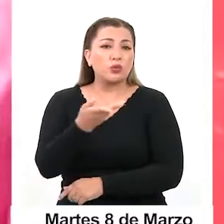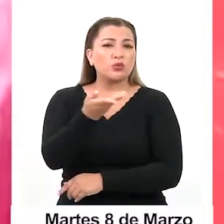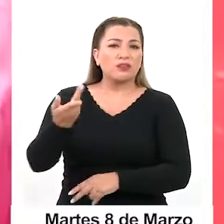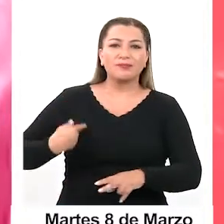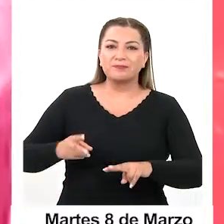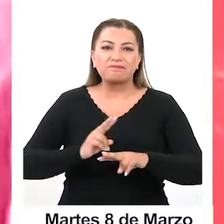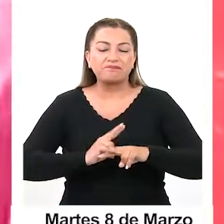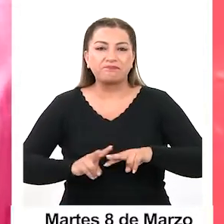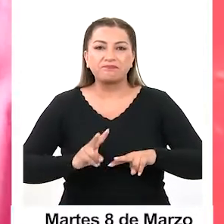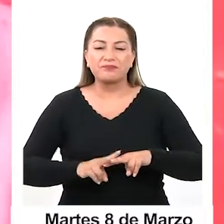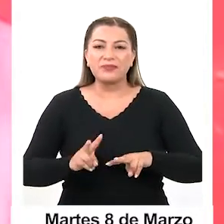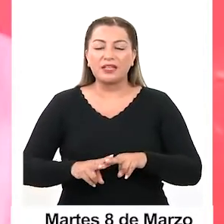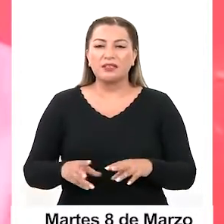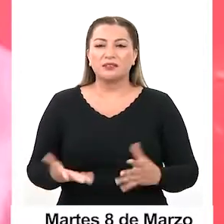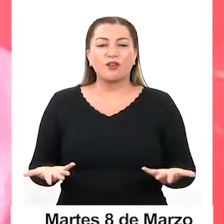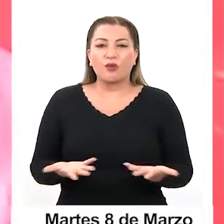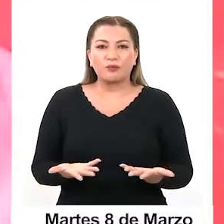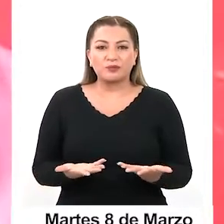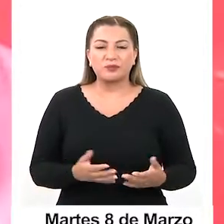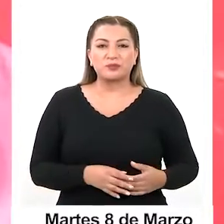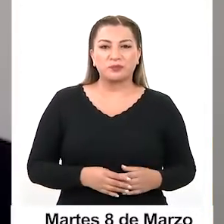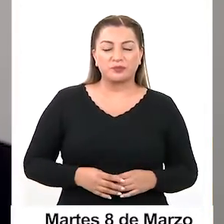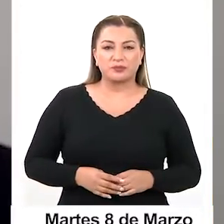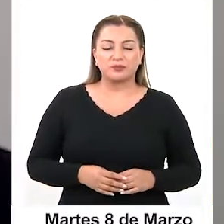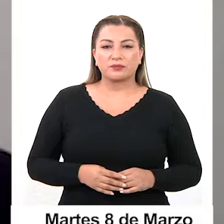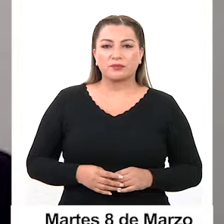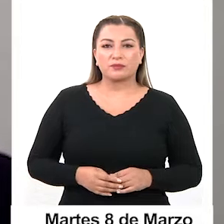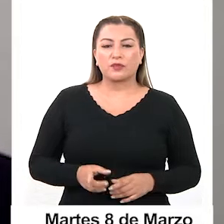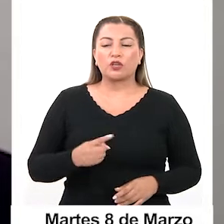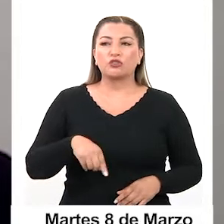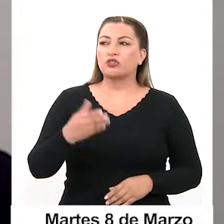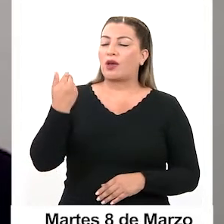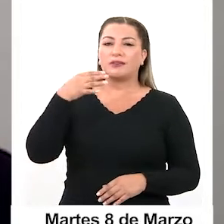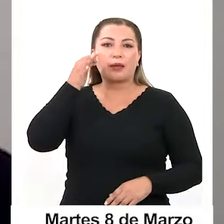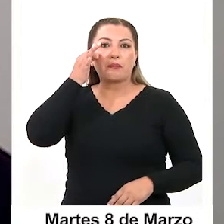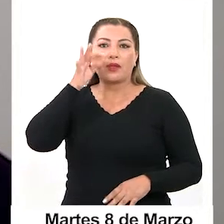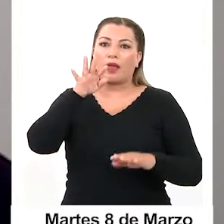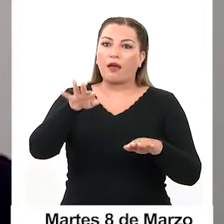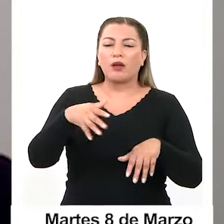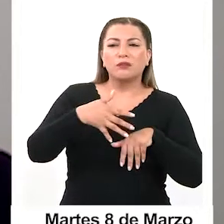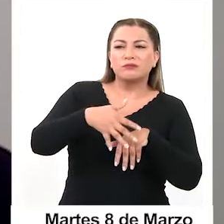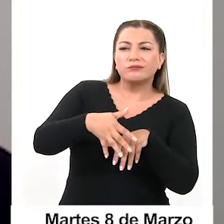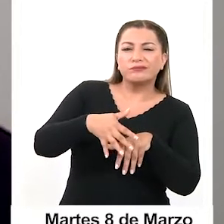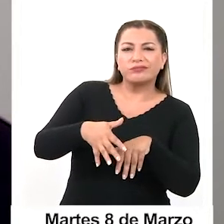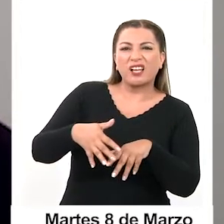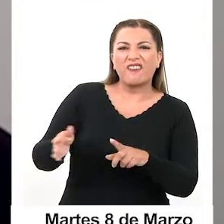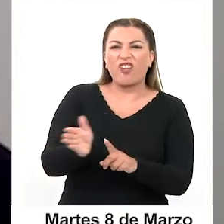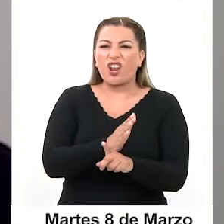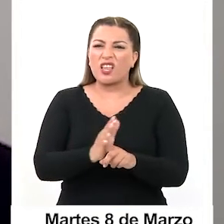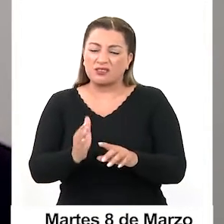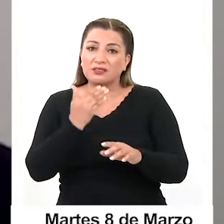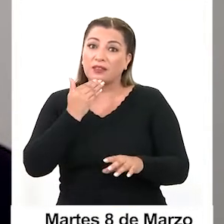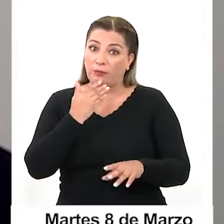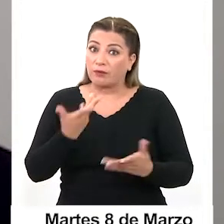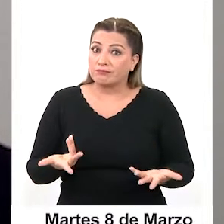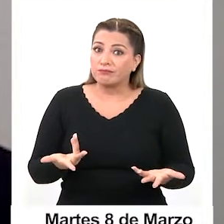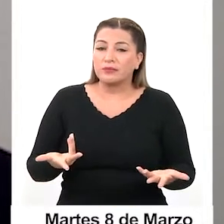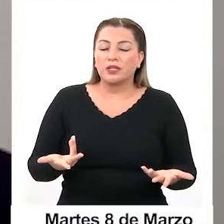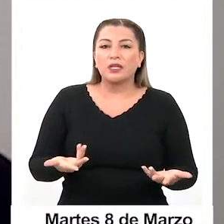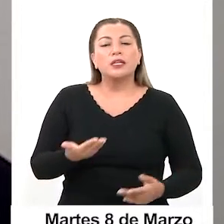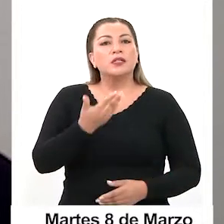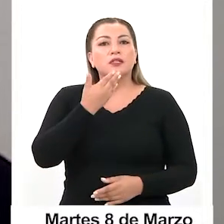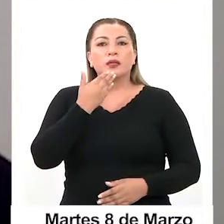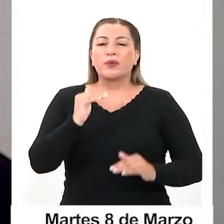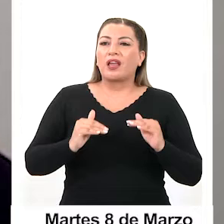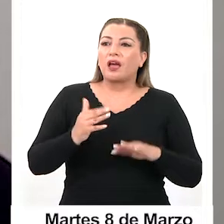han logrado ir dándole forma a esto. Bueno, nosotros veíamos esa manifestación, esa violencia que también hubo, que es innegable, pero